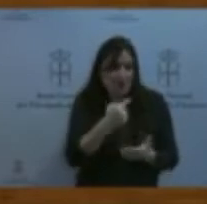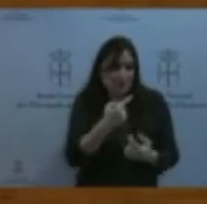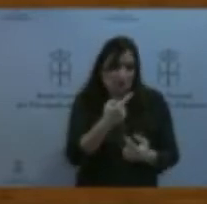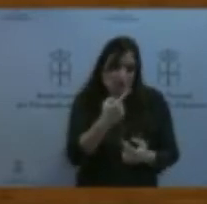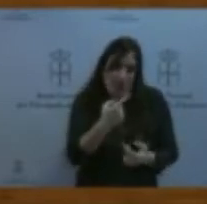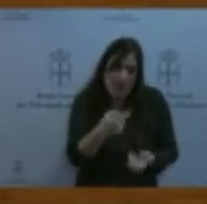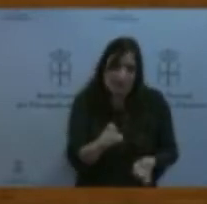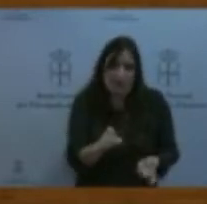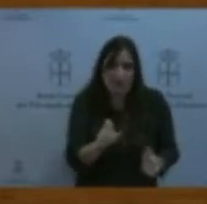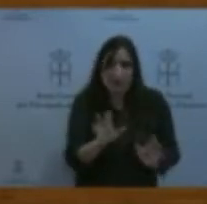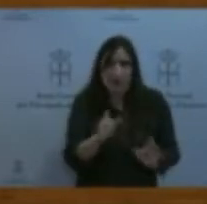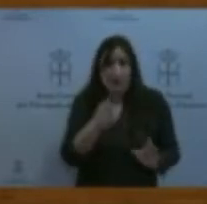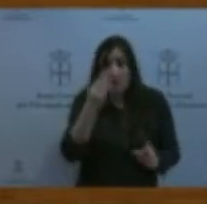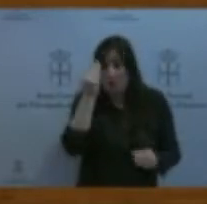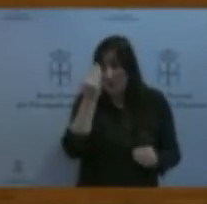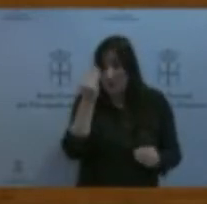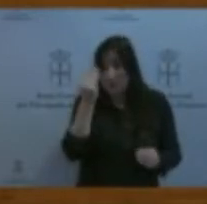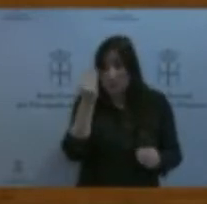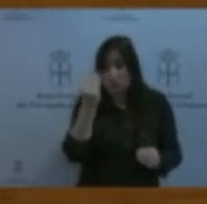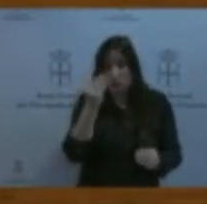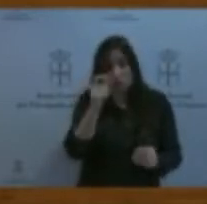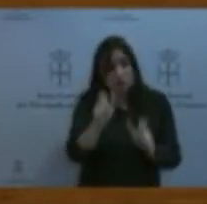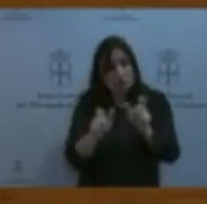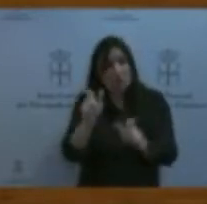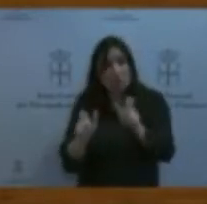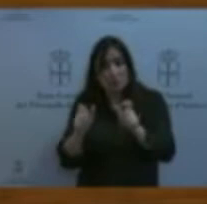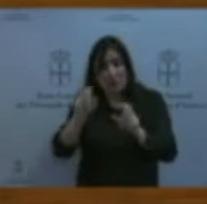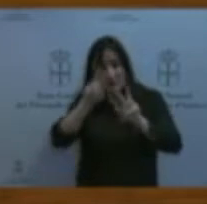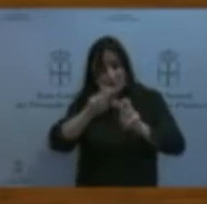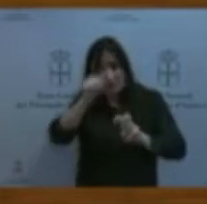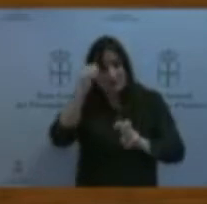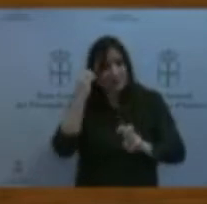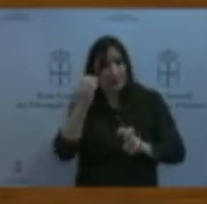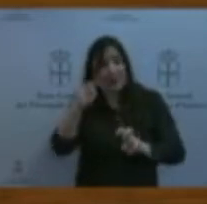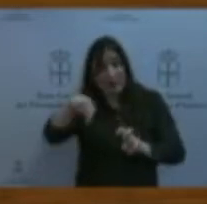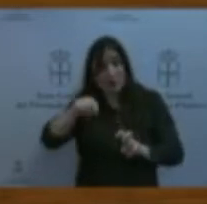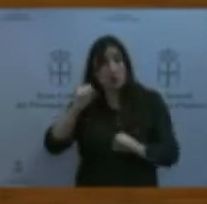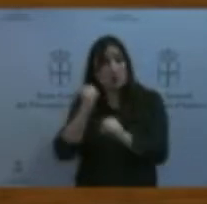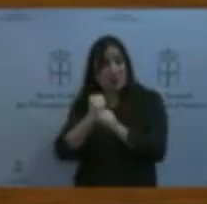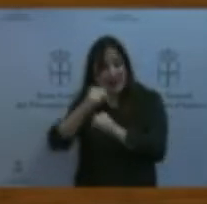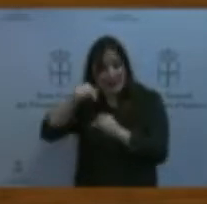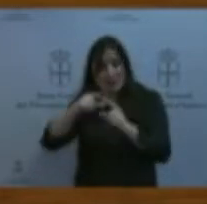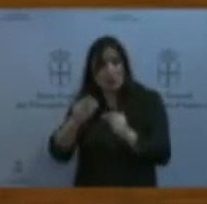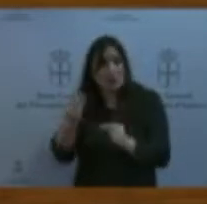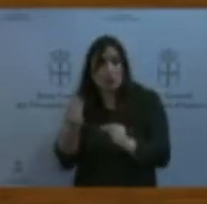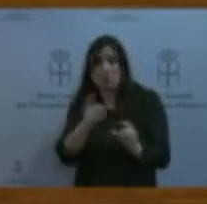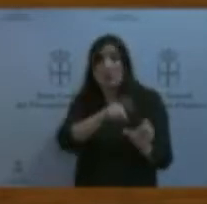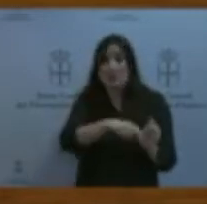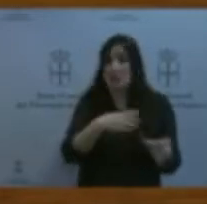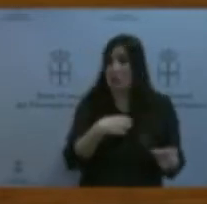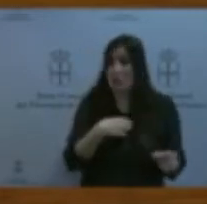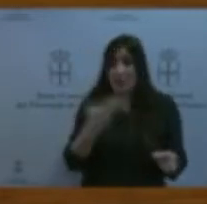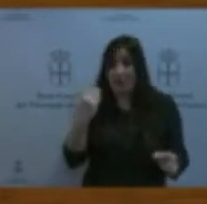a una buena parte de los investigadores e investigadoras que venían realizando su trabajo en Asturias. Usted decía en aquel momento que, claro, tenían